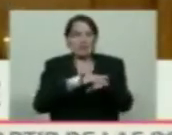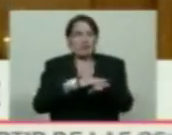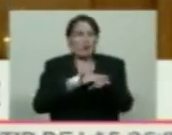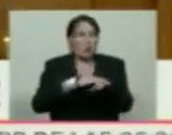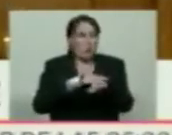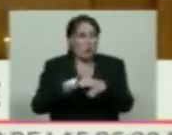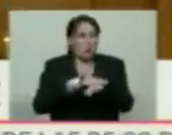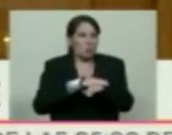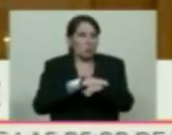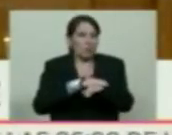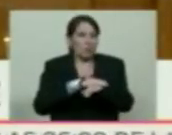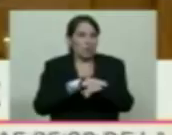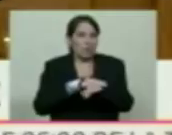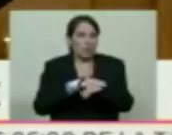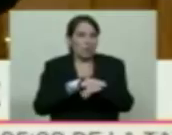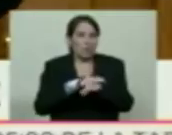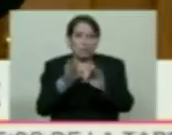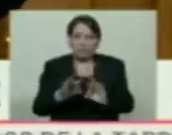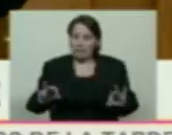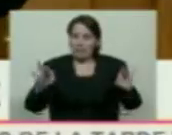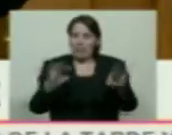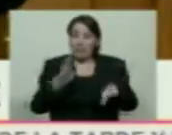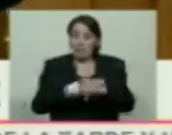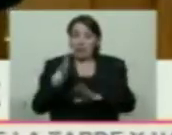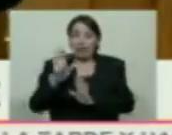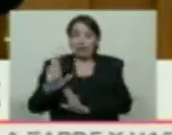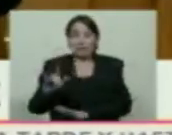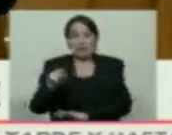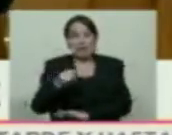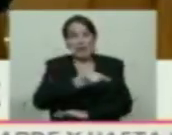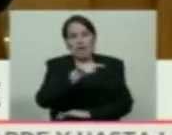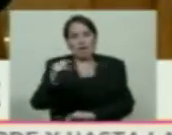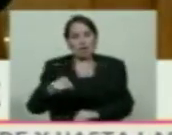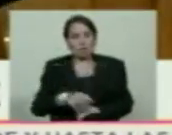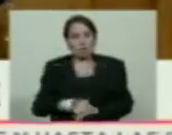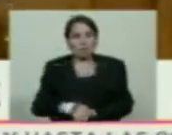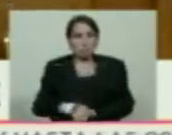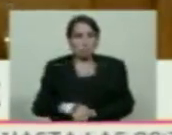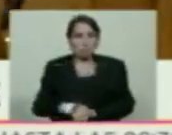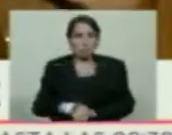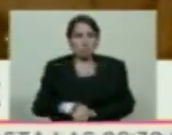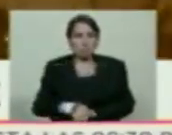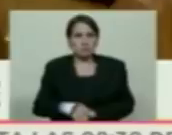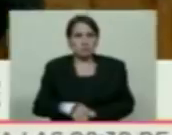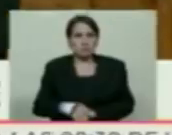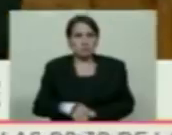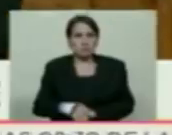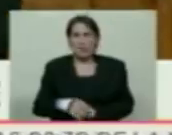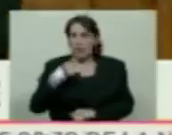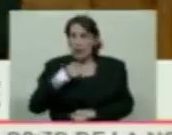va a pedir disculpas por eso, porque así son ellos. Yo no te voy a decir, compadre, porque a mí, ¿de qué no me han